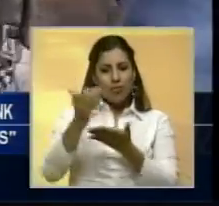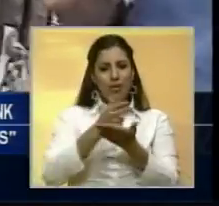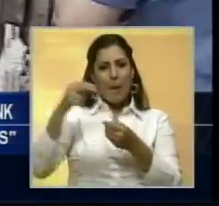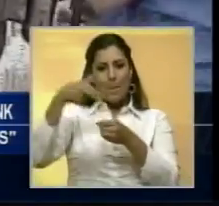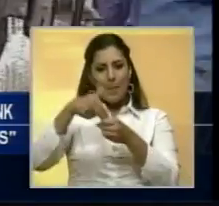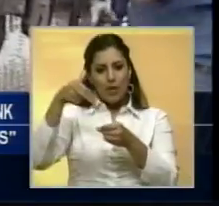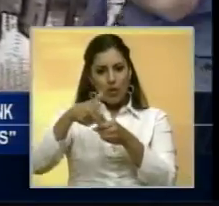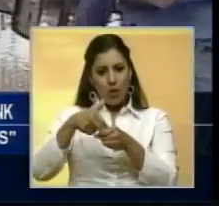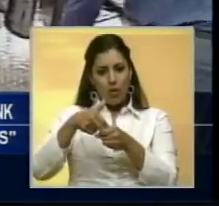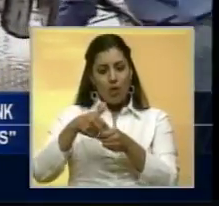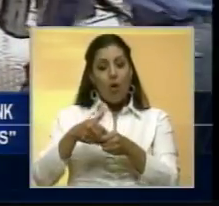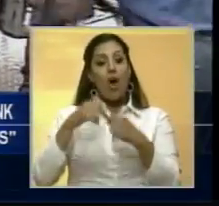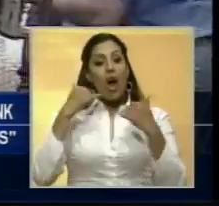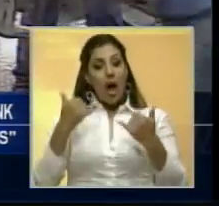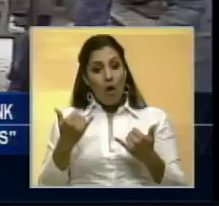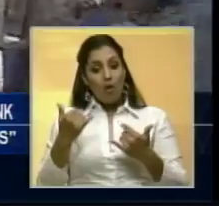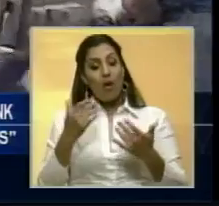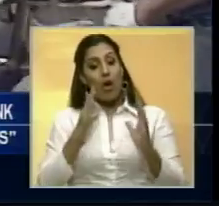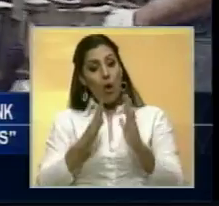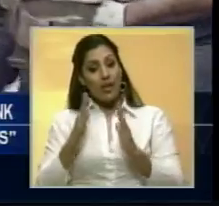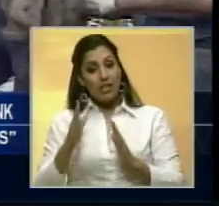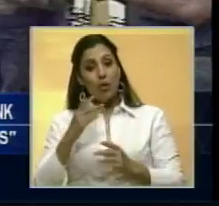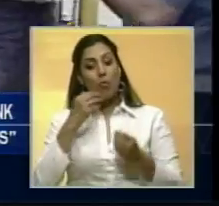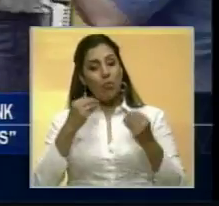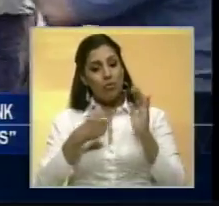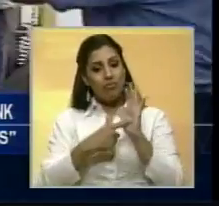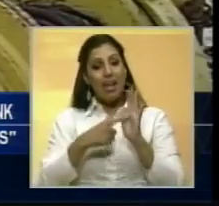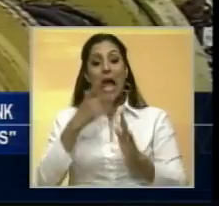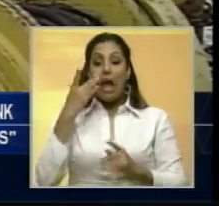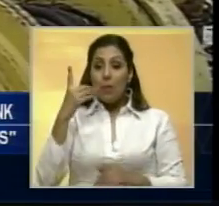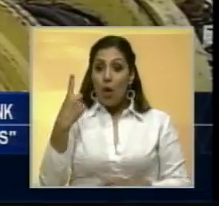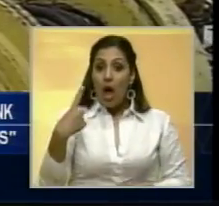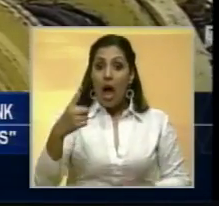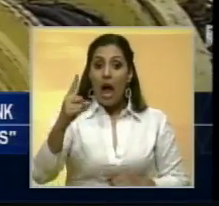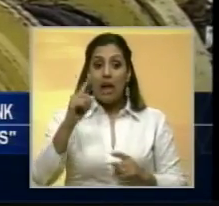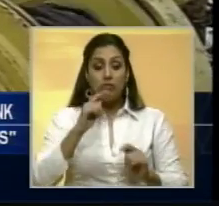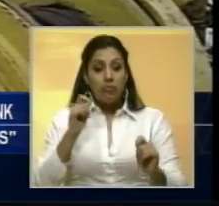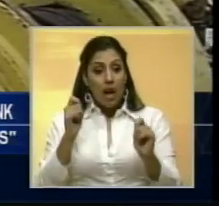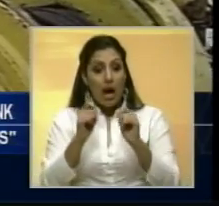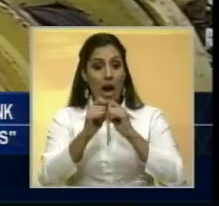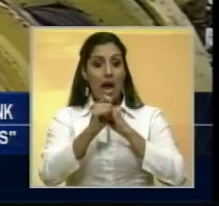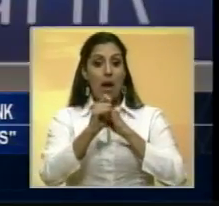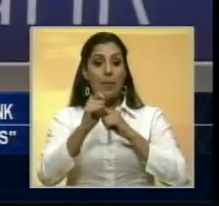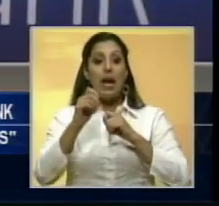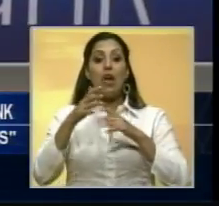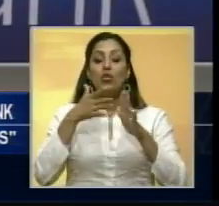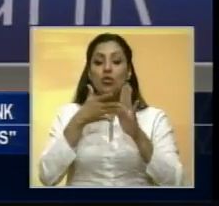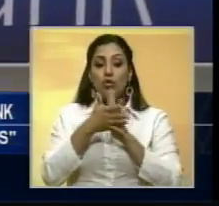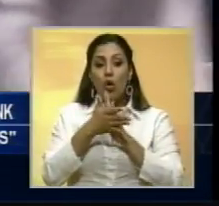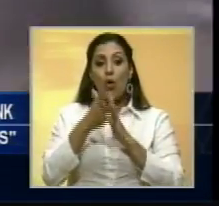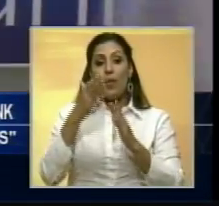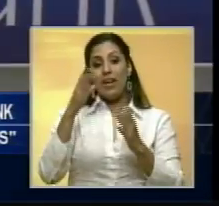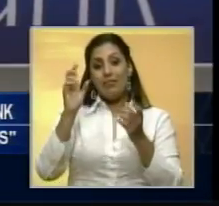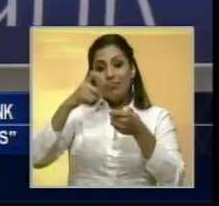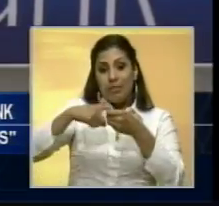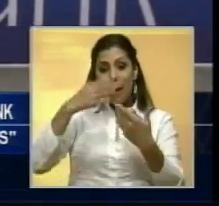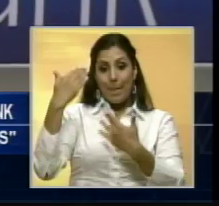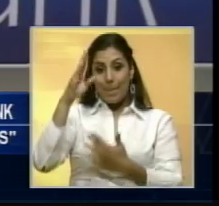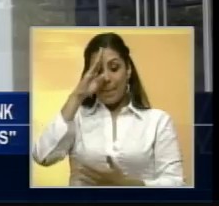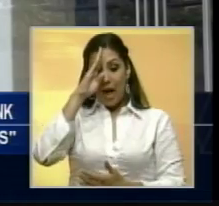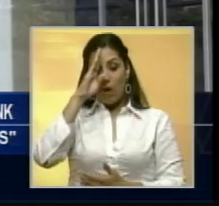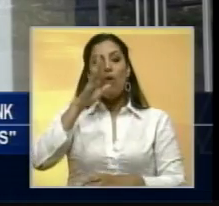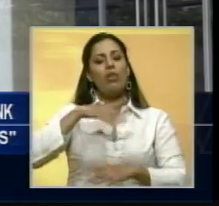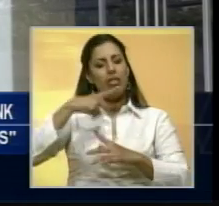estatal petrolera. El organismo público aseveró que de existir alguna modificación en relación al estatus de Citibank,